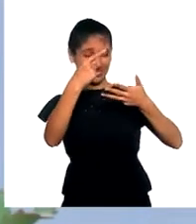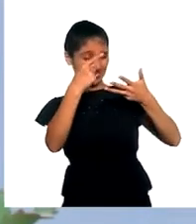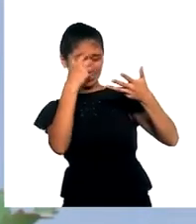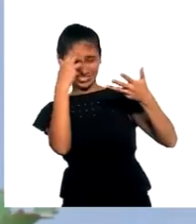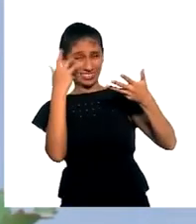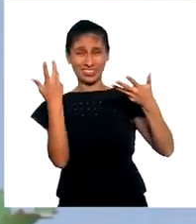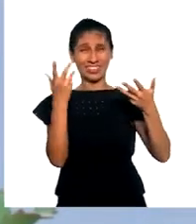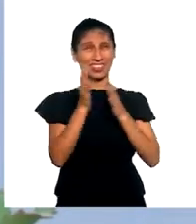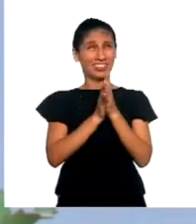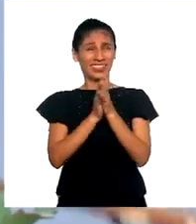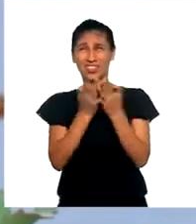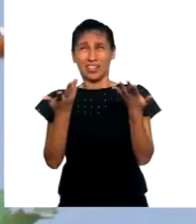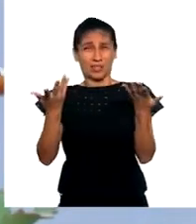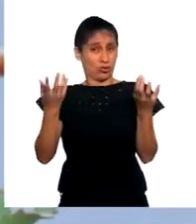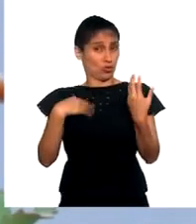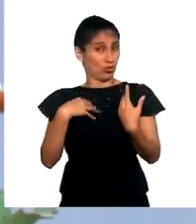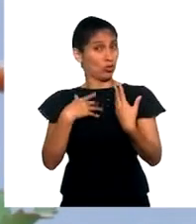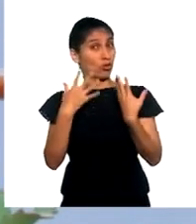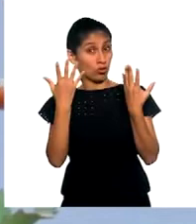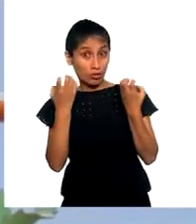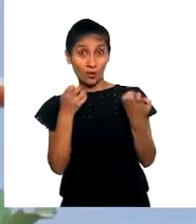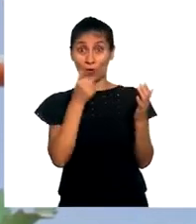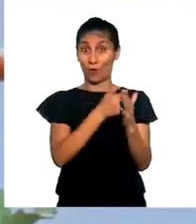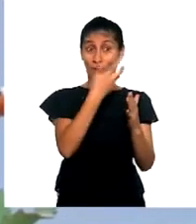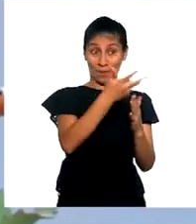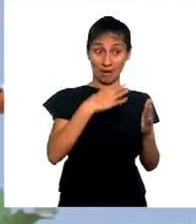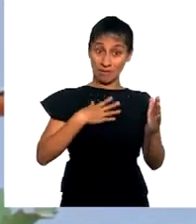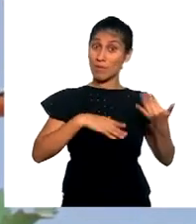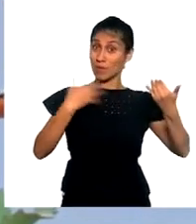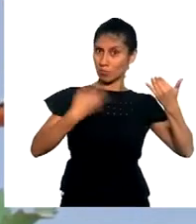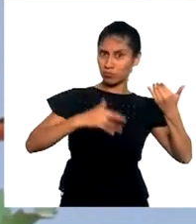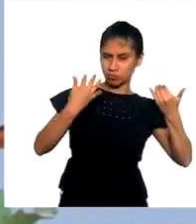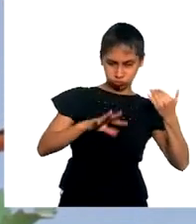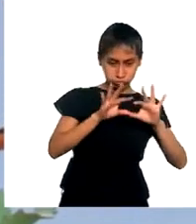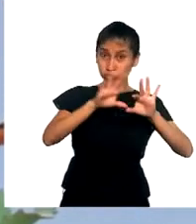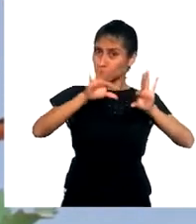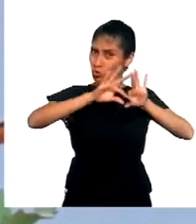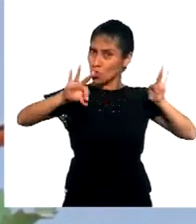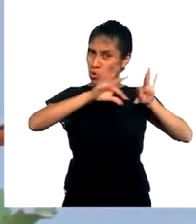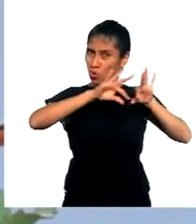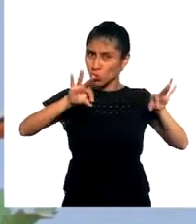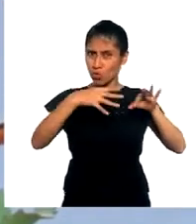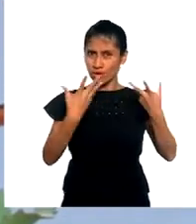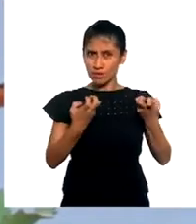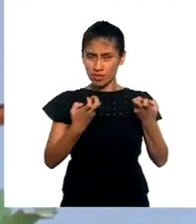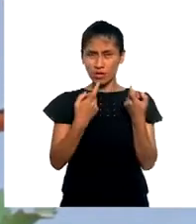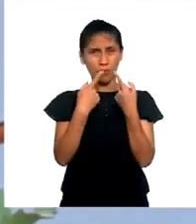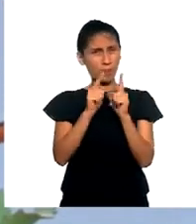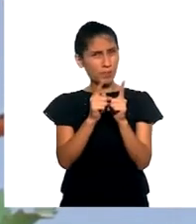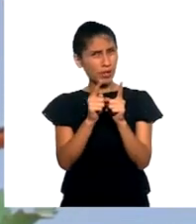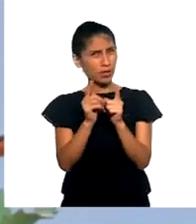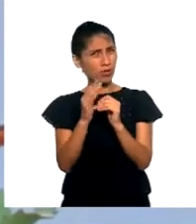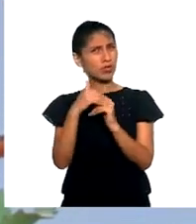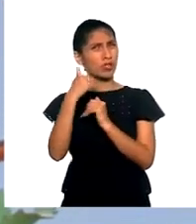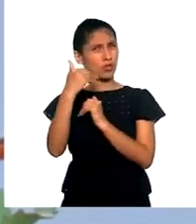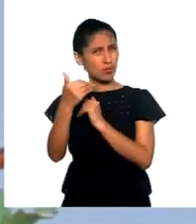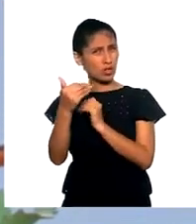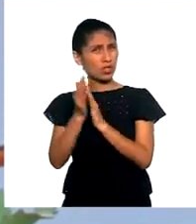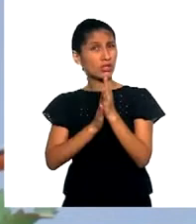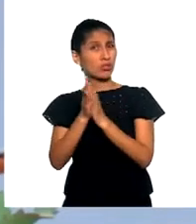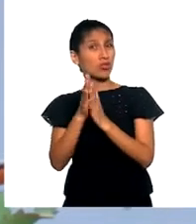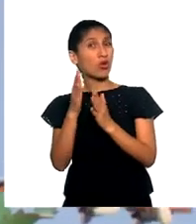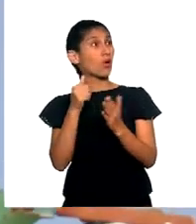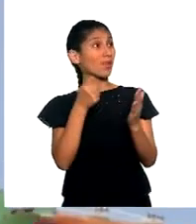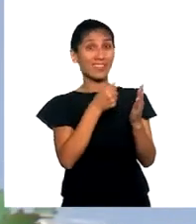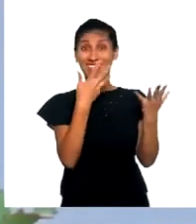de vida yo si quiero comprar las cuerdas de mikel l pero no quiero que eso implique anular absolutamente todo antojo o deseo que